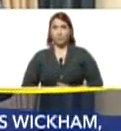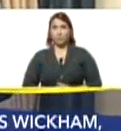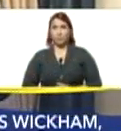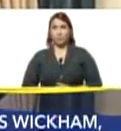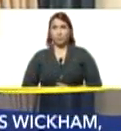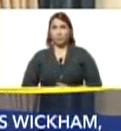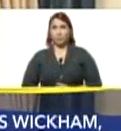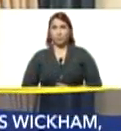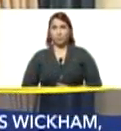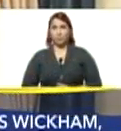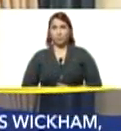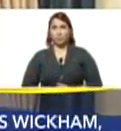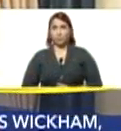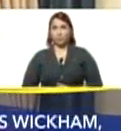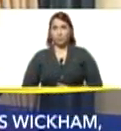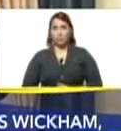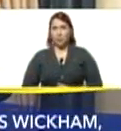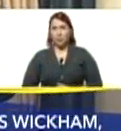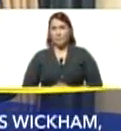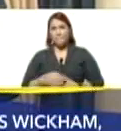prácticamente en estos 10 años.